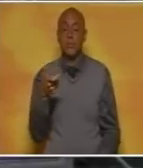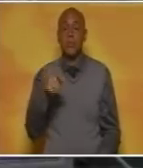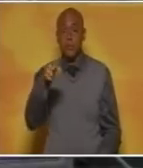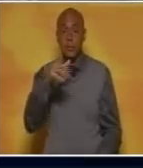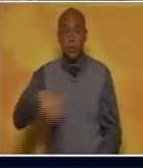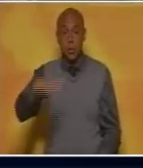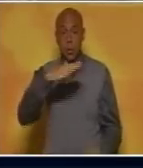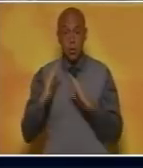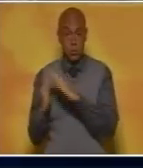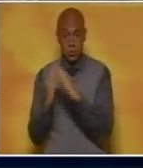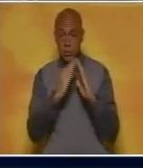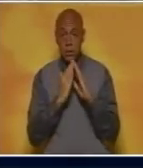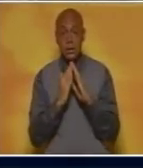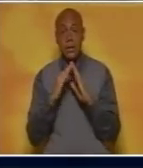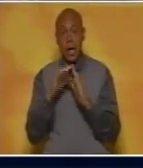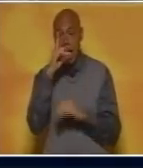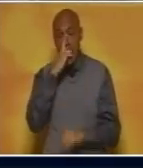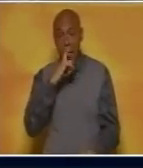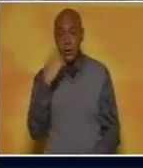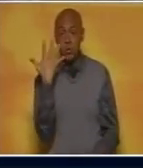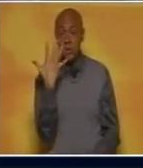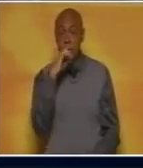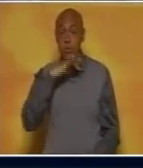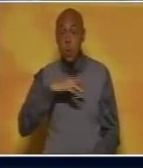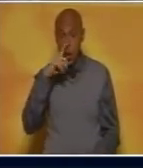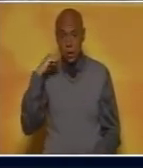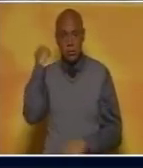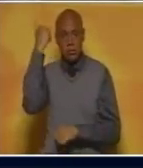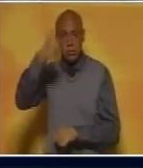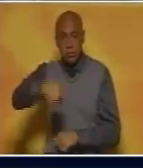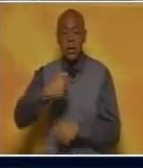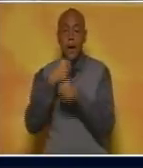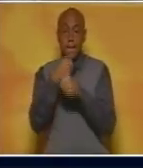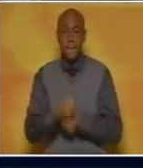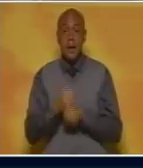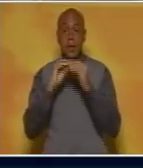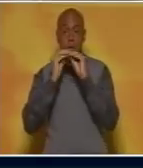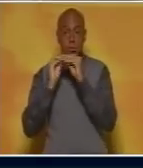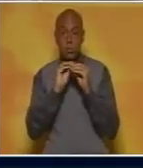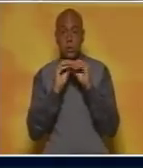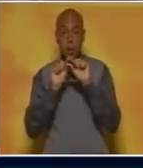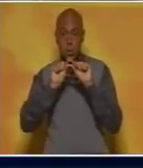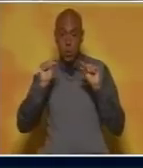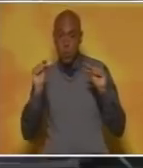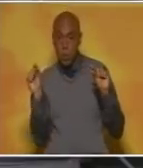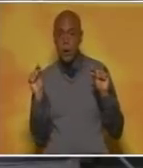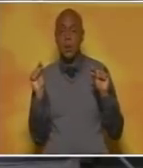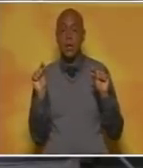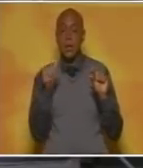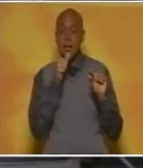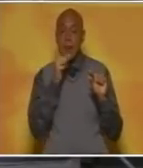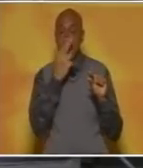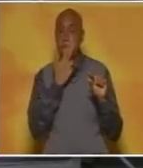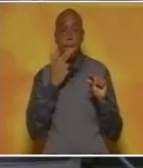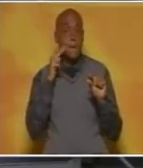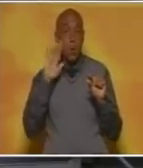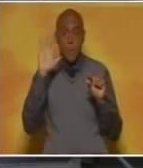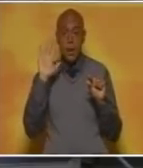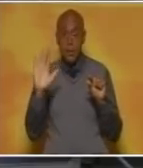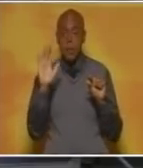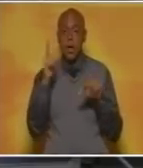residentes de Alto Guri aseguran que tienen 5 años esperando la reparación de la tubería que fue prometida por parte de las